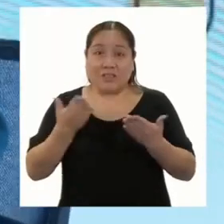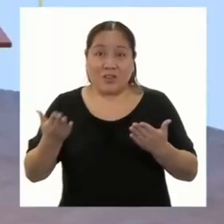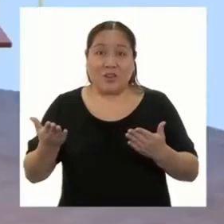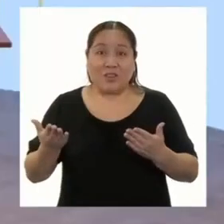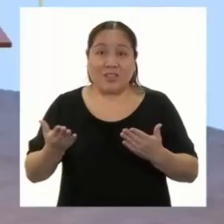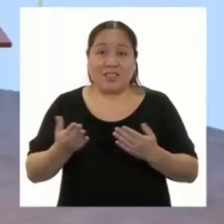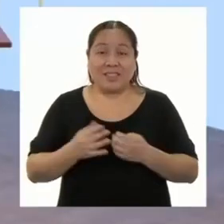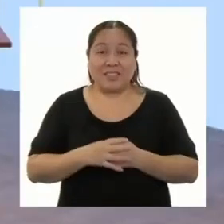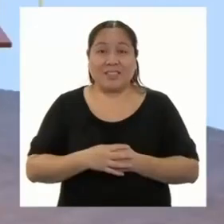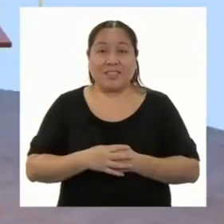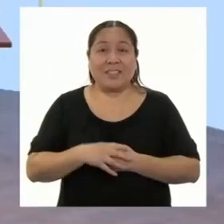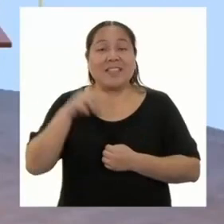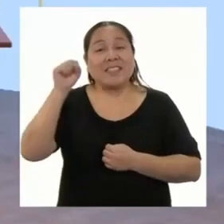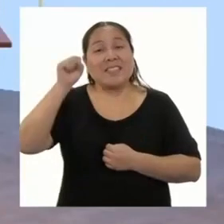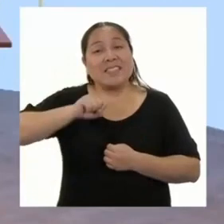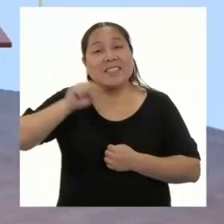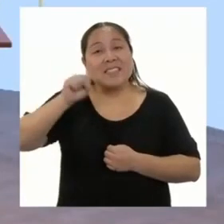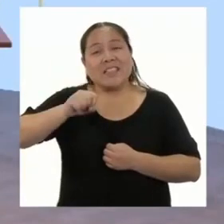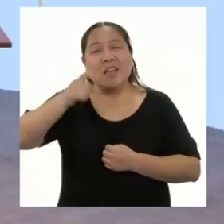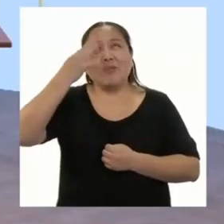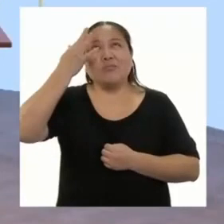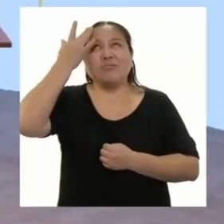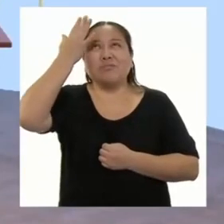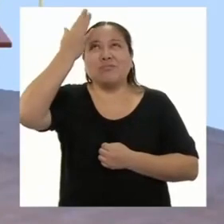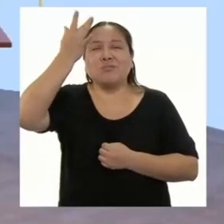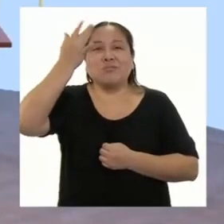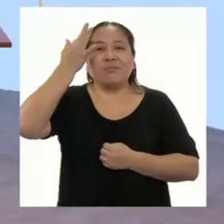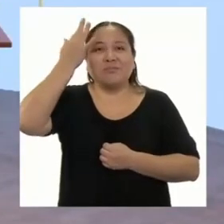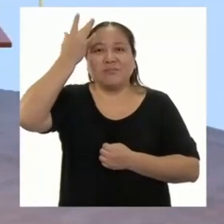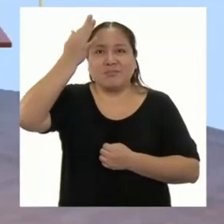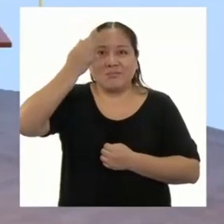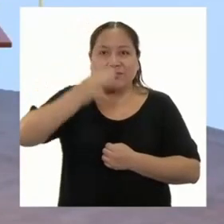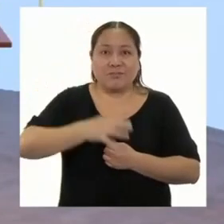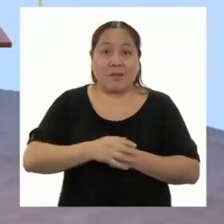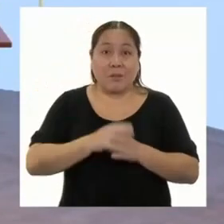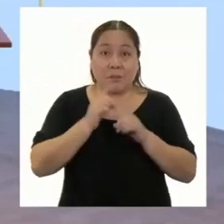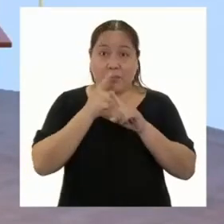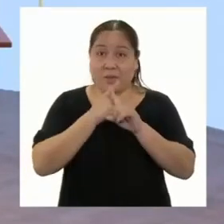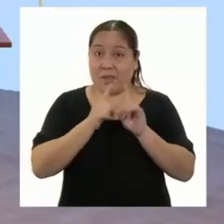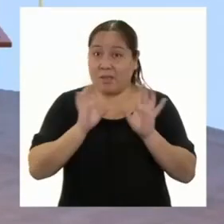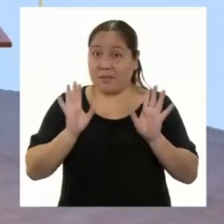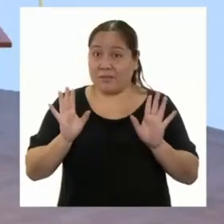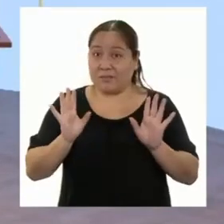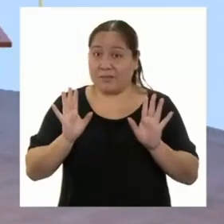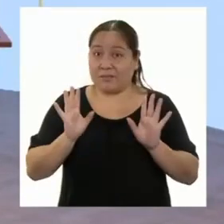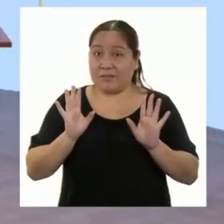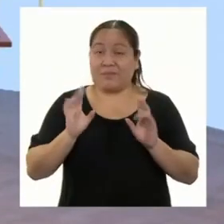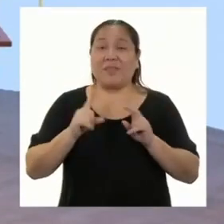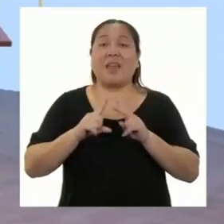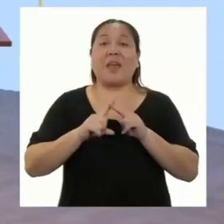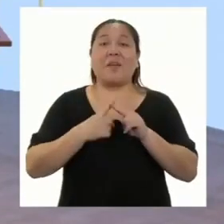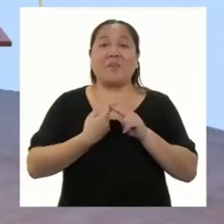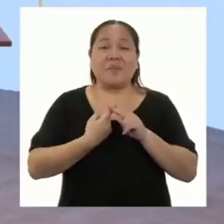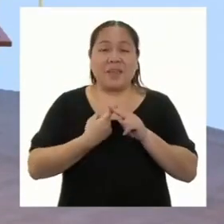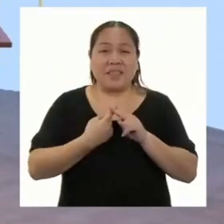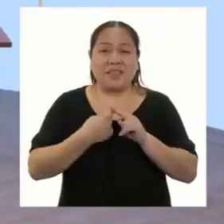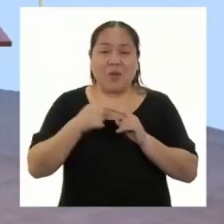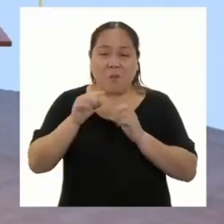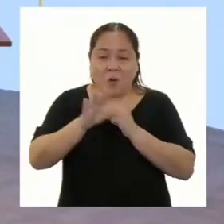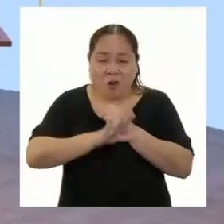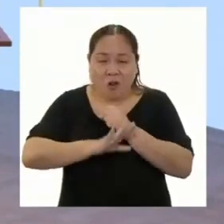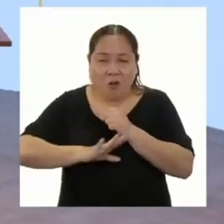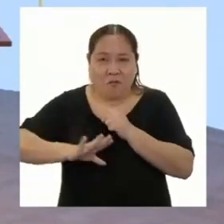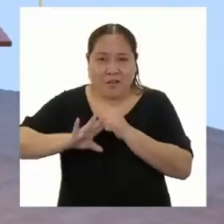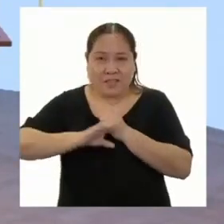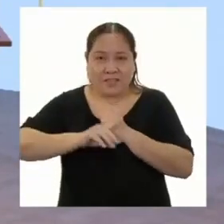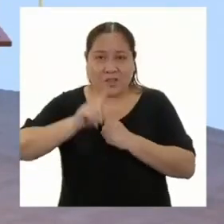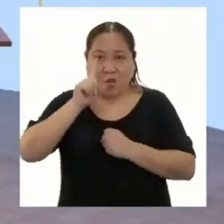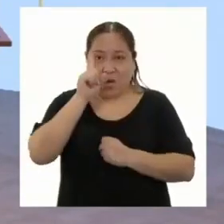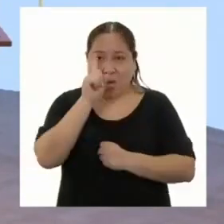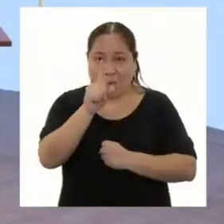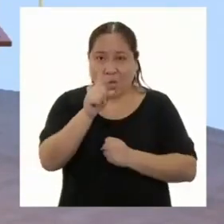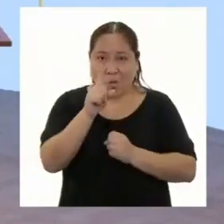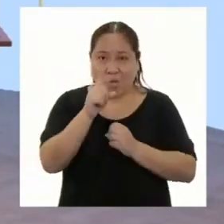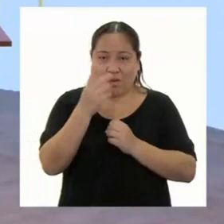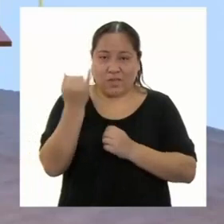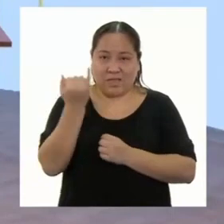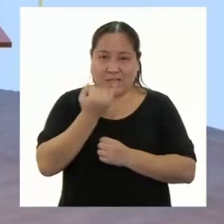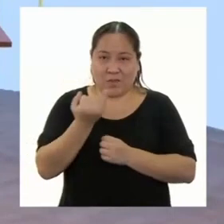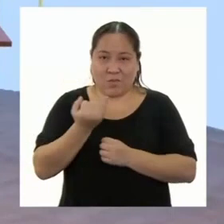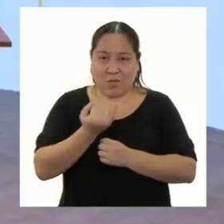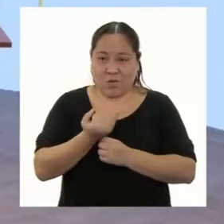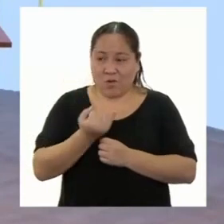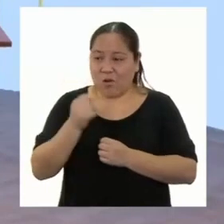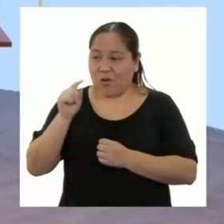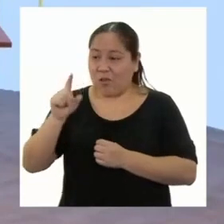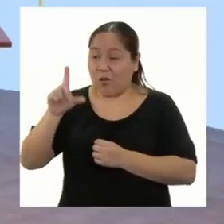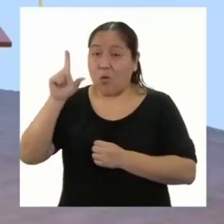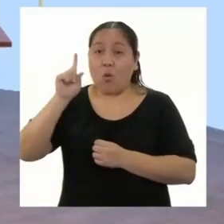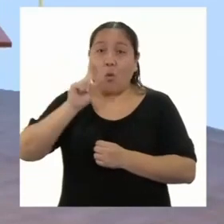¡Sí! Hagan volar su imaginación, pero empiecen por lo básico. Un dibujo a escala